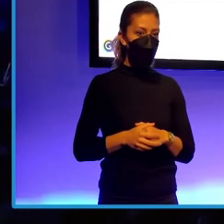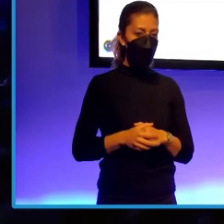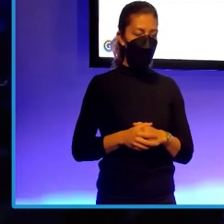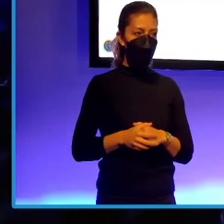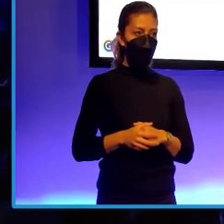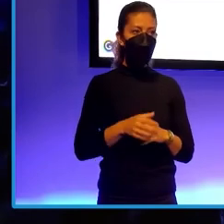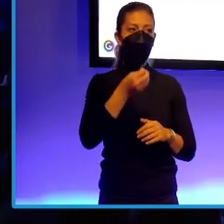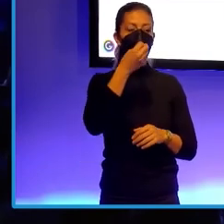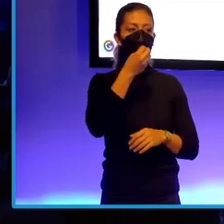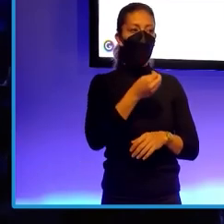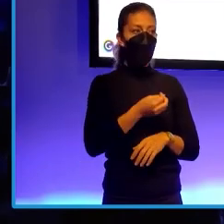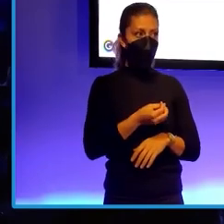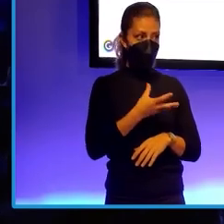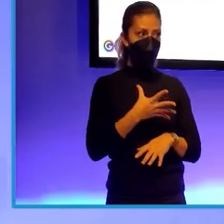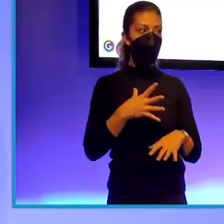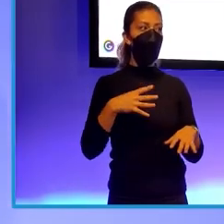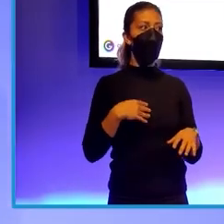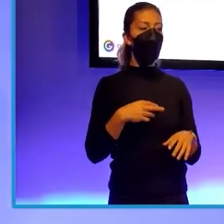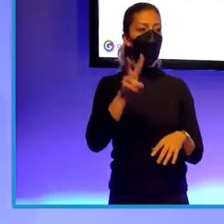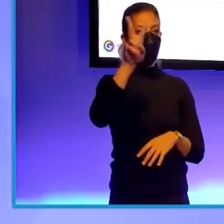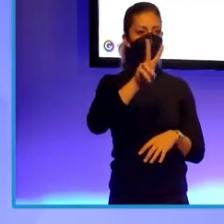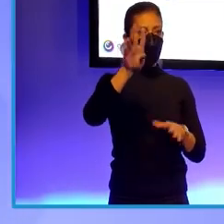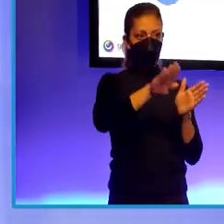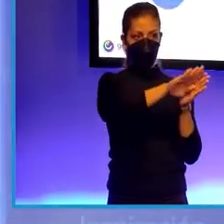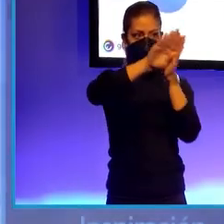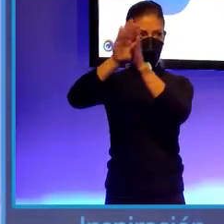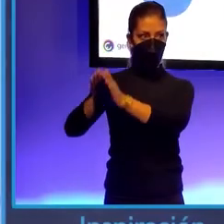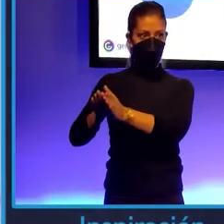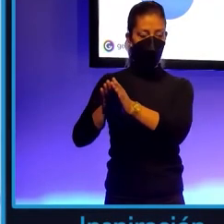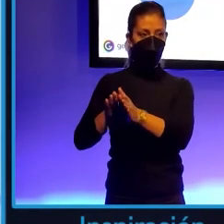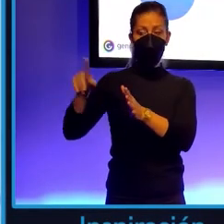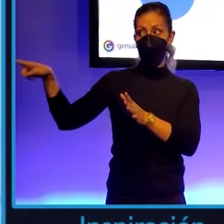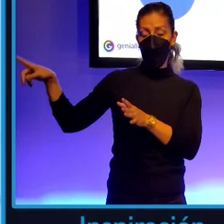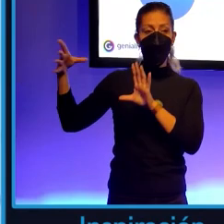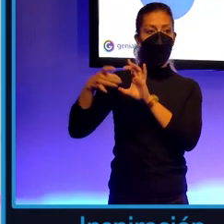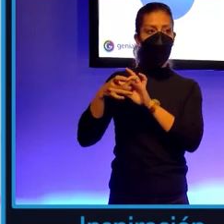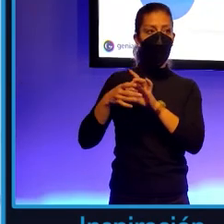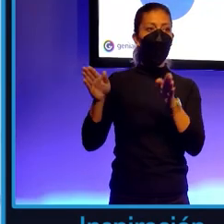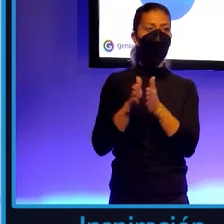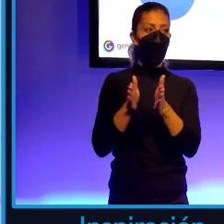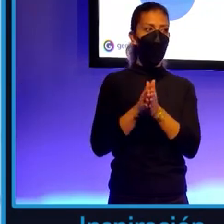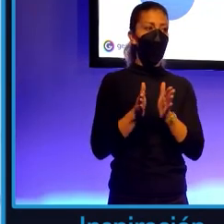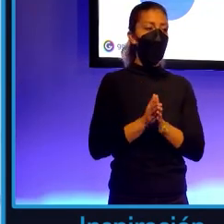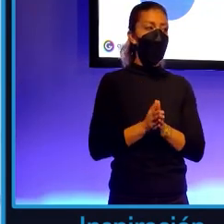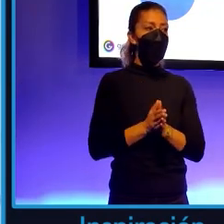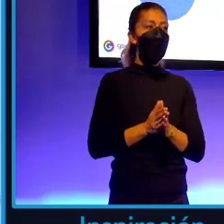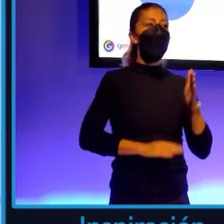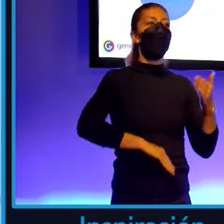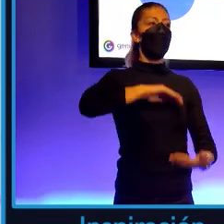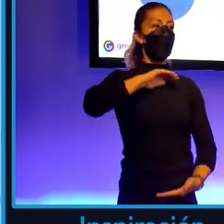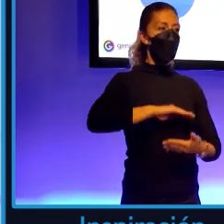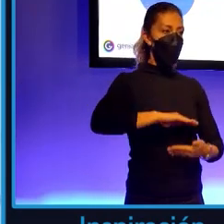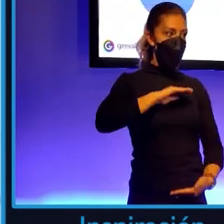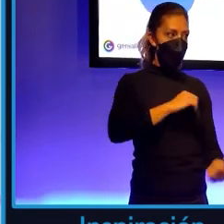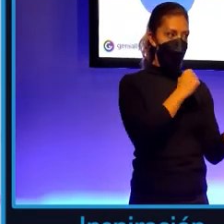bueno la segunda parte va muy vinculado la que comentaba raquel lucía y tiene que ver mucho con las competencias que están trabajando